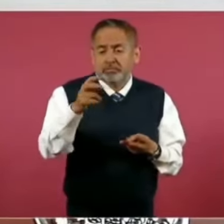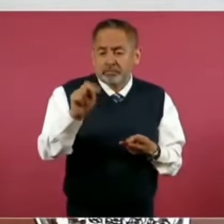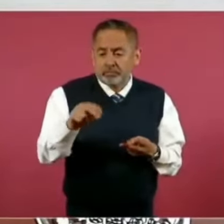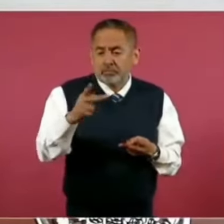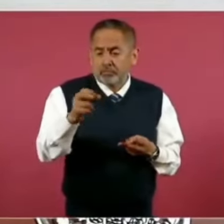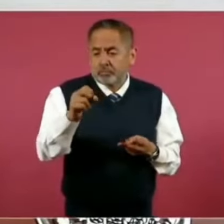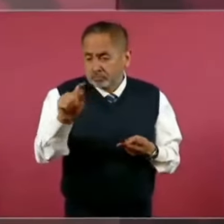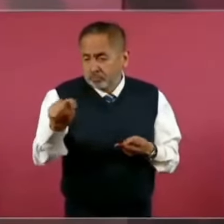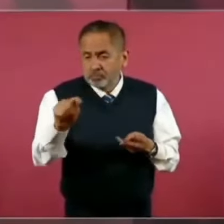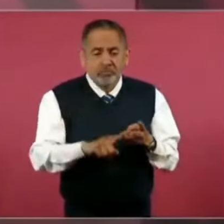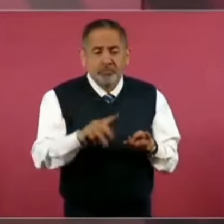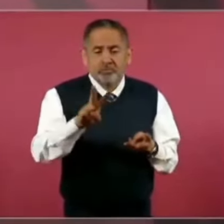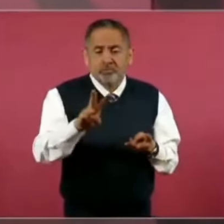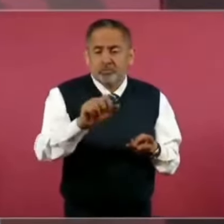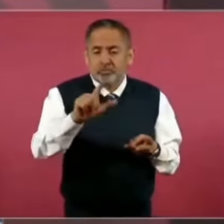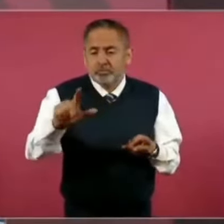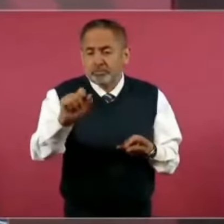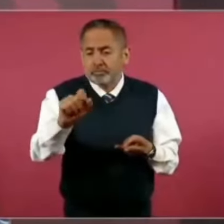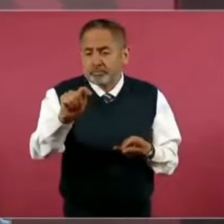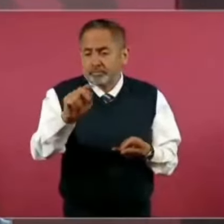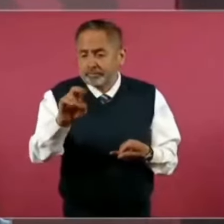Street Journal, ¿no?